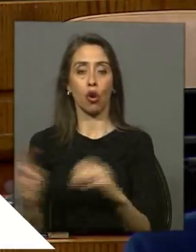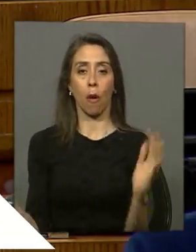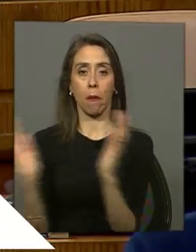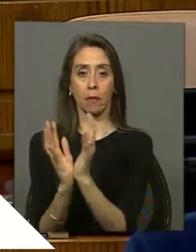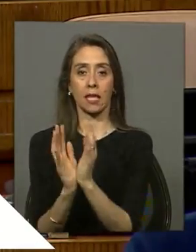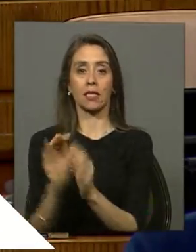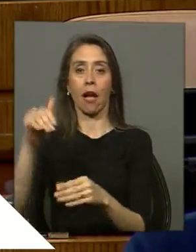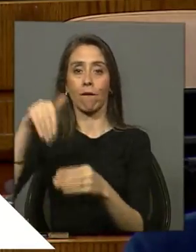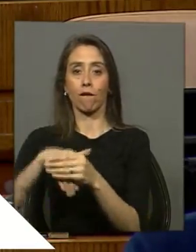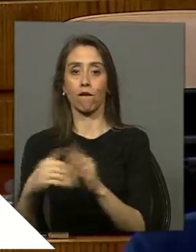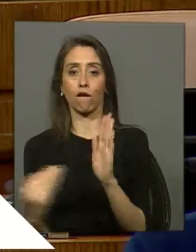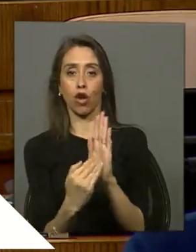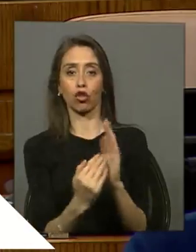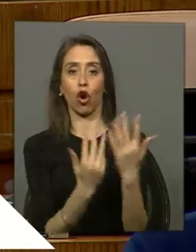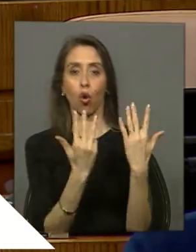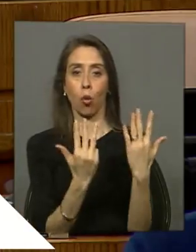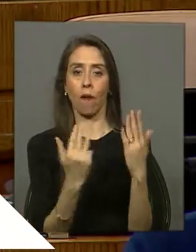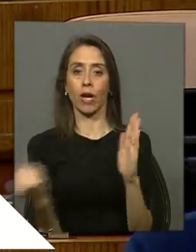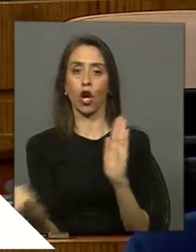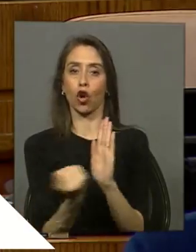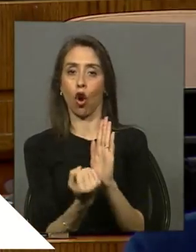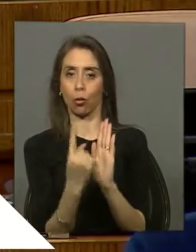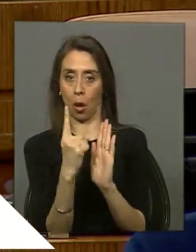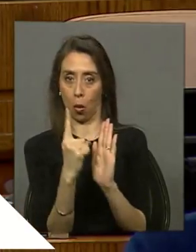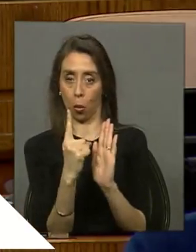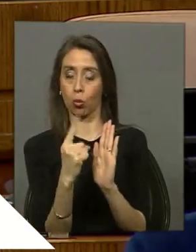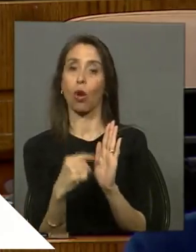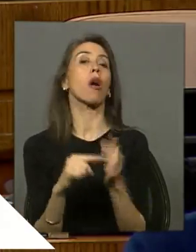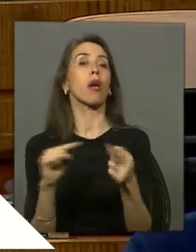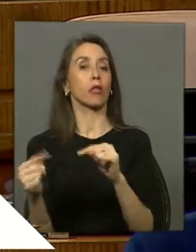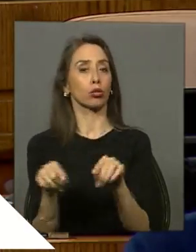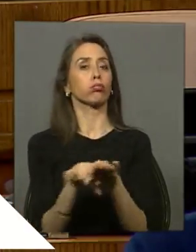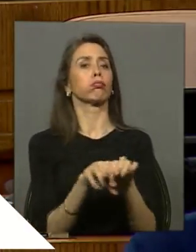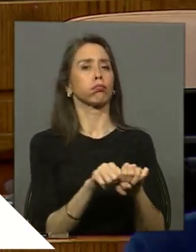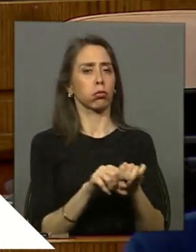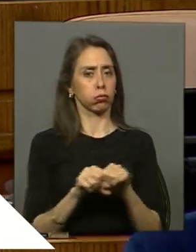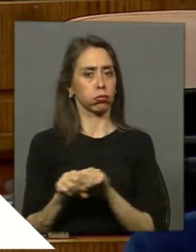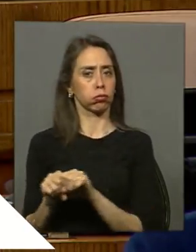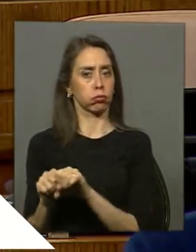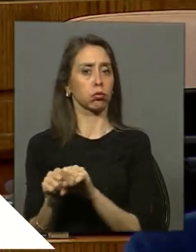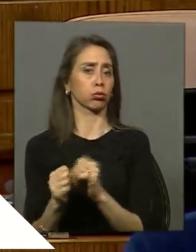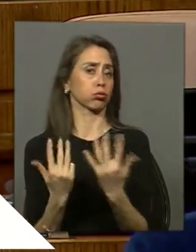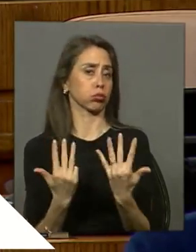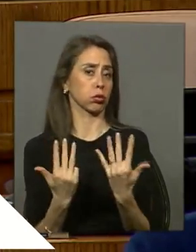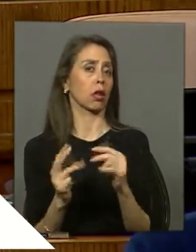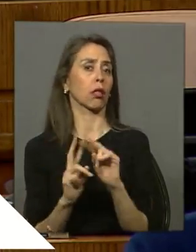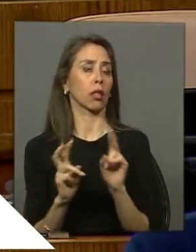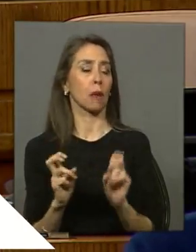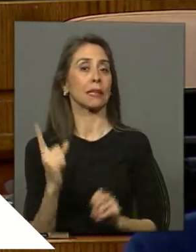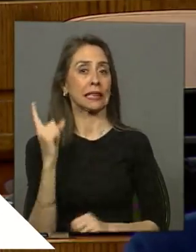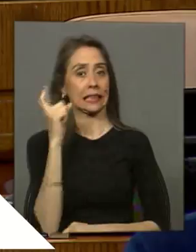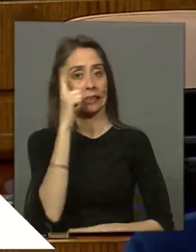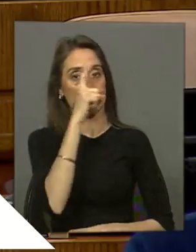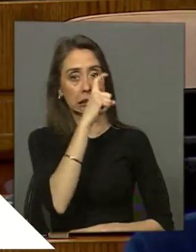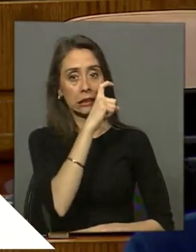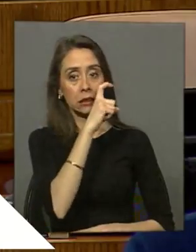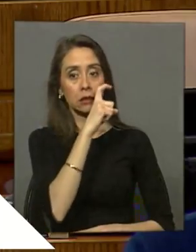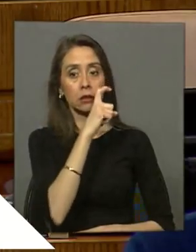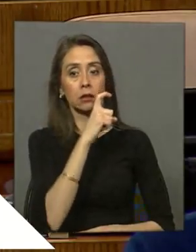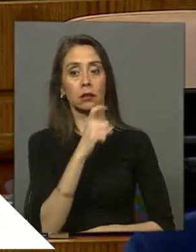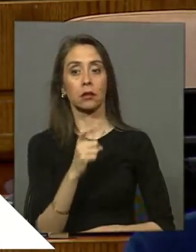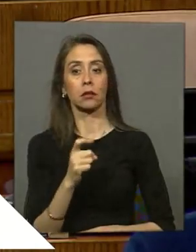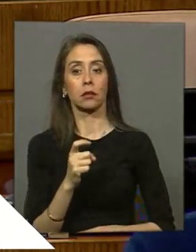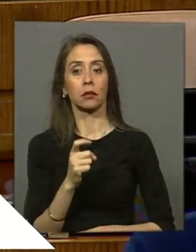9-1 esta discusión realmente generó un consenso para una temática tan difícil bastante